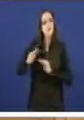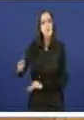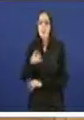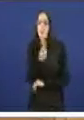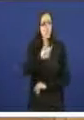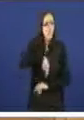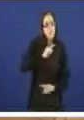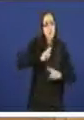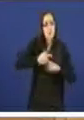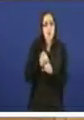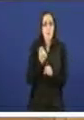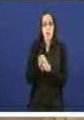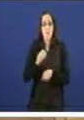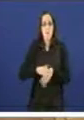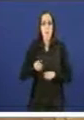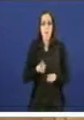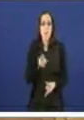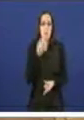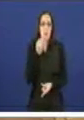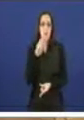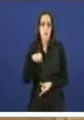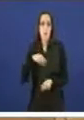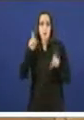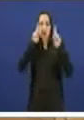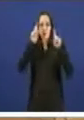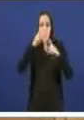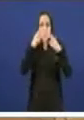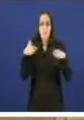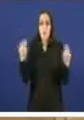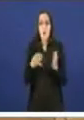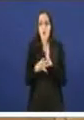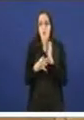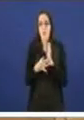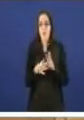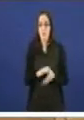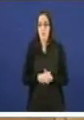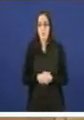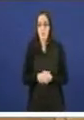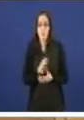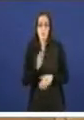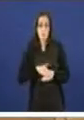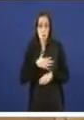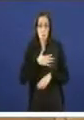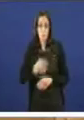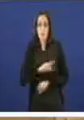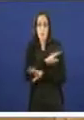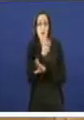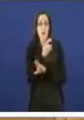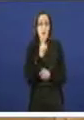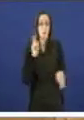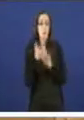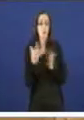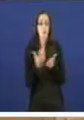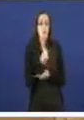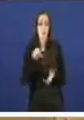que está a traballar para garantir un ensino público de calidade que desde logo lle dé resposta a todos os cidadáns. Nada máis